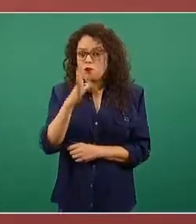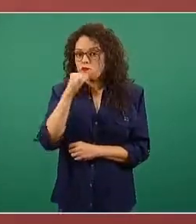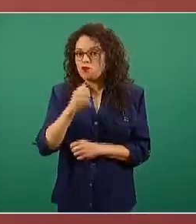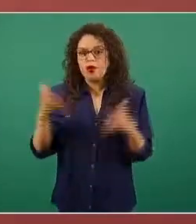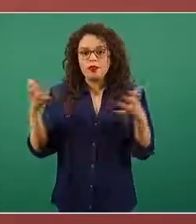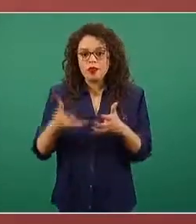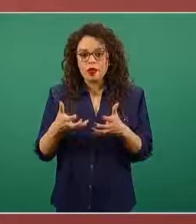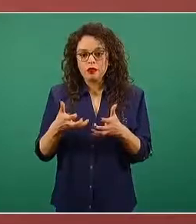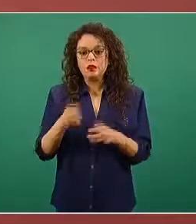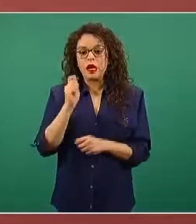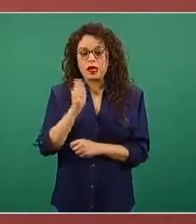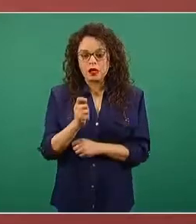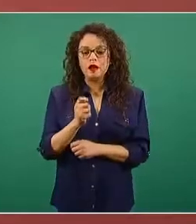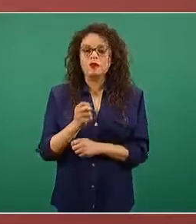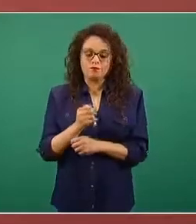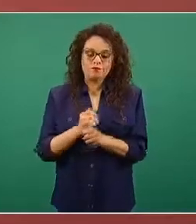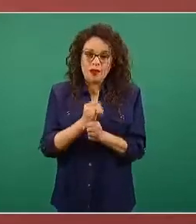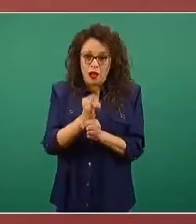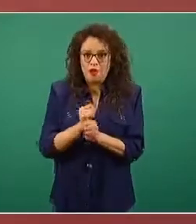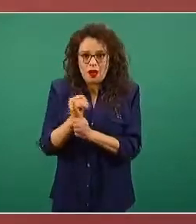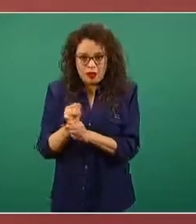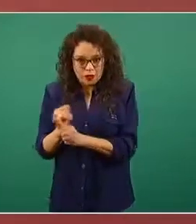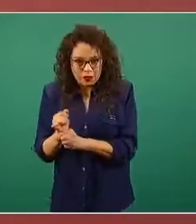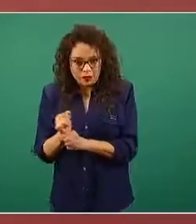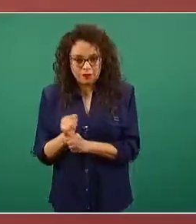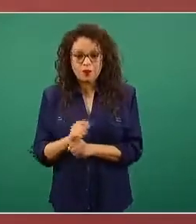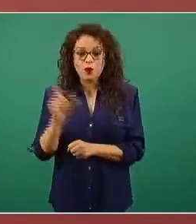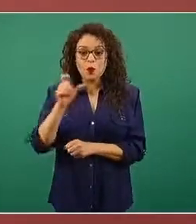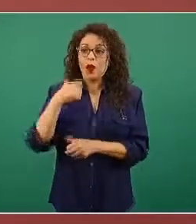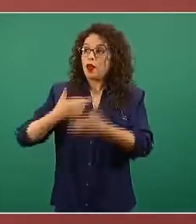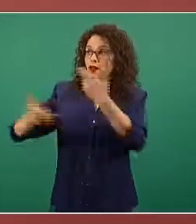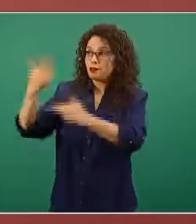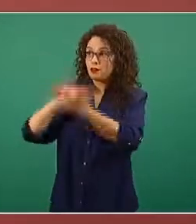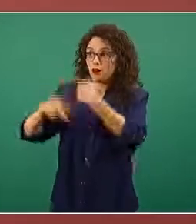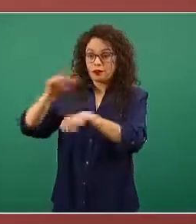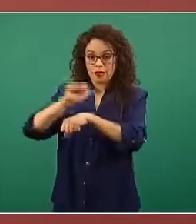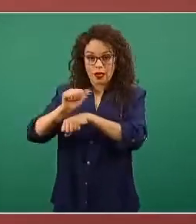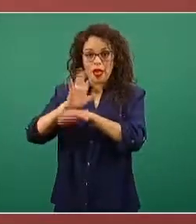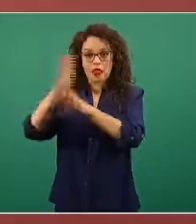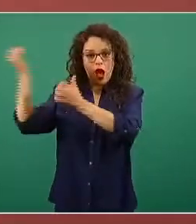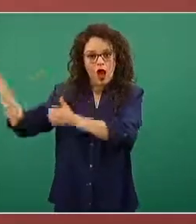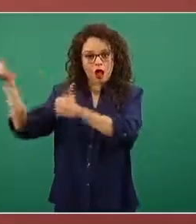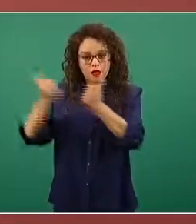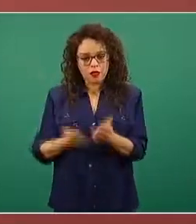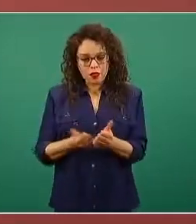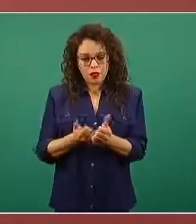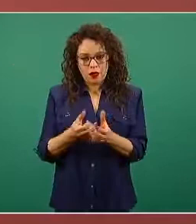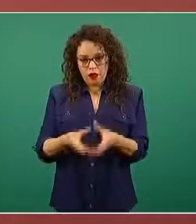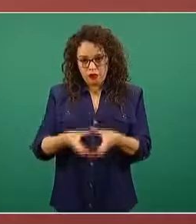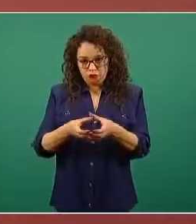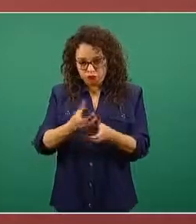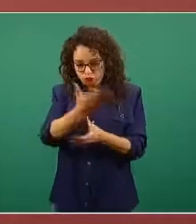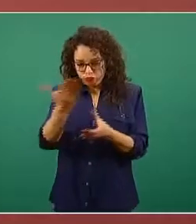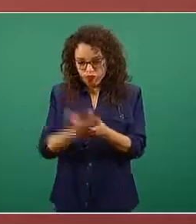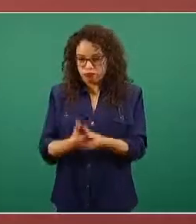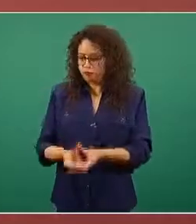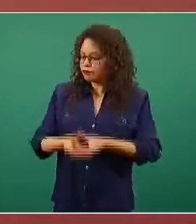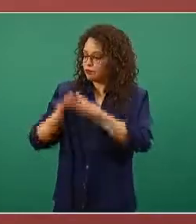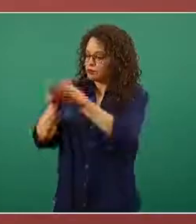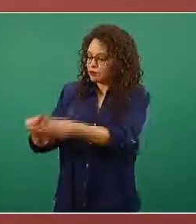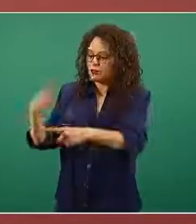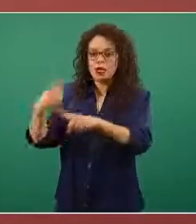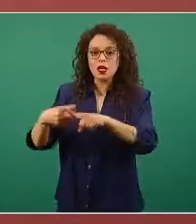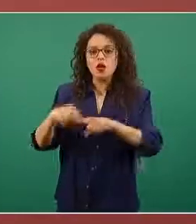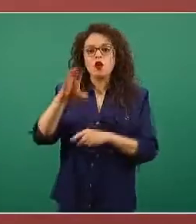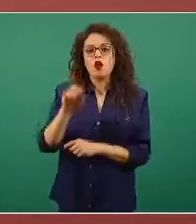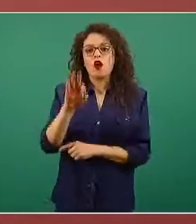hacer esta exploración. A mi vuelta a Argentina trajimos ese expediente, lo entregamos en COFEPRIS. COFEPRIS,